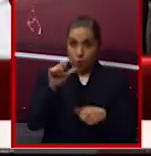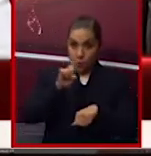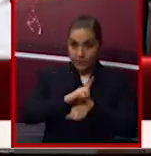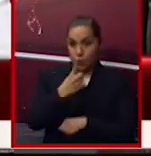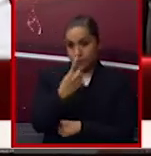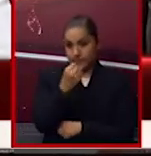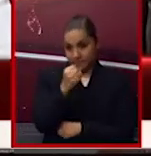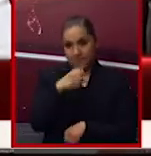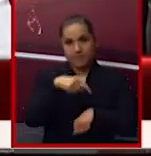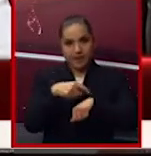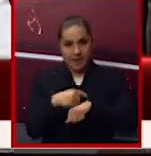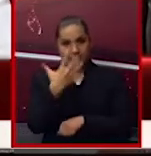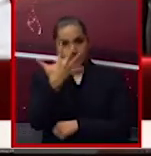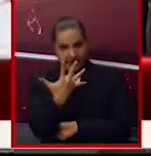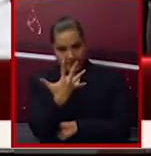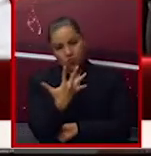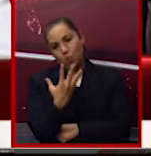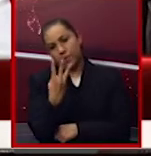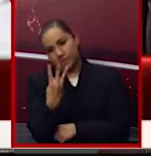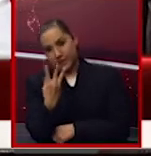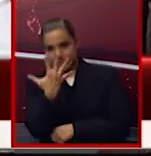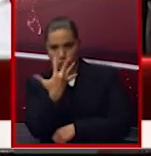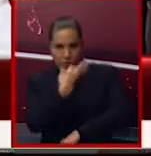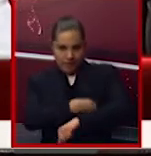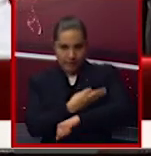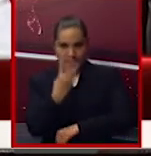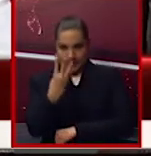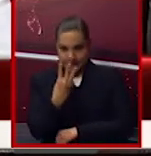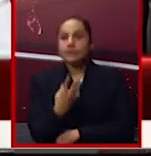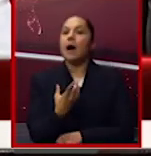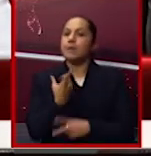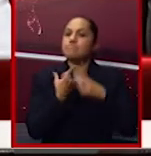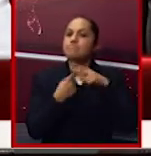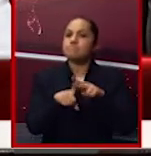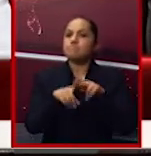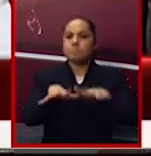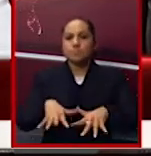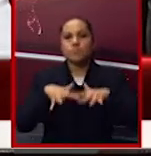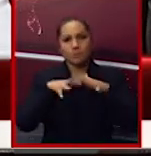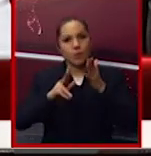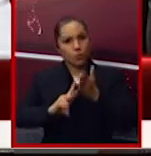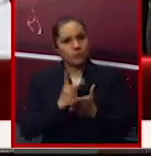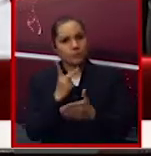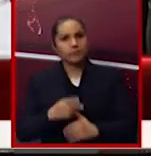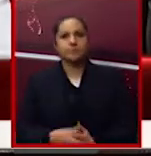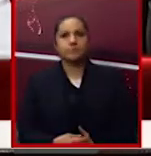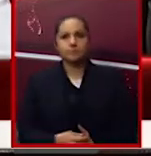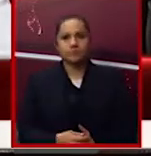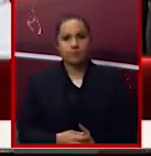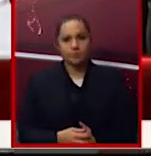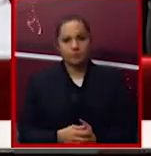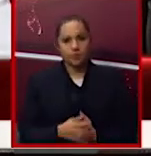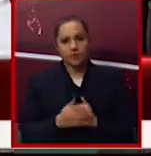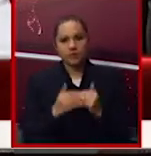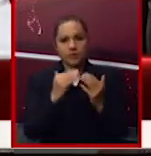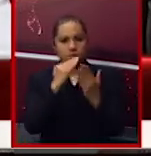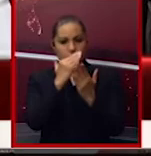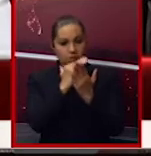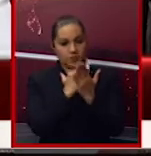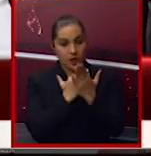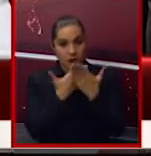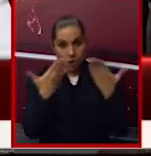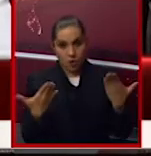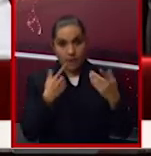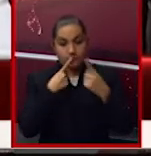17 horas con 3 minutos, se levantó este receso. De la sesión se estará lo